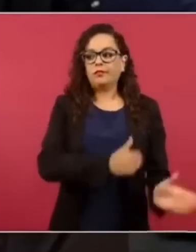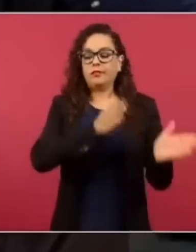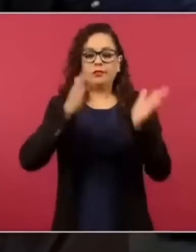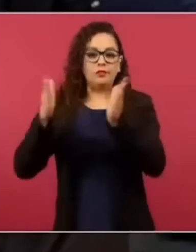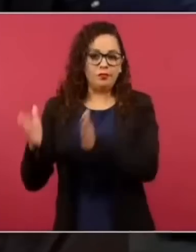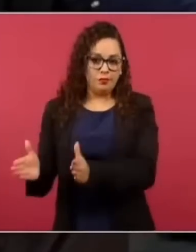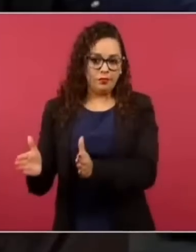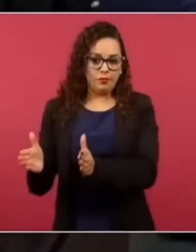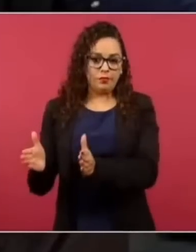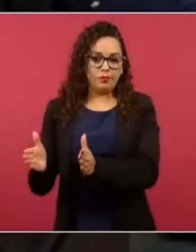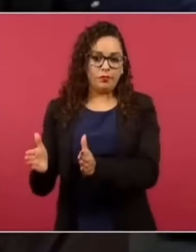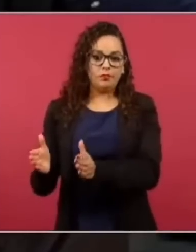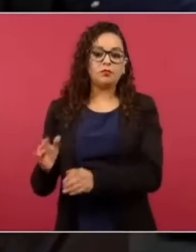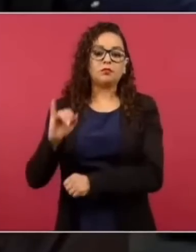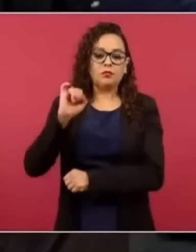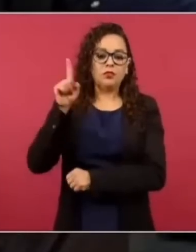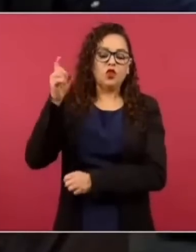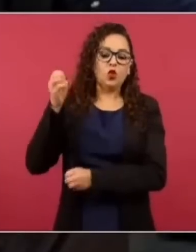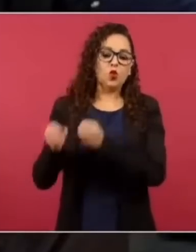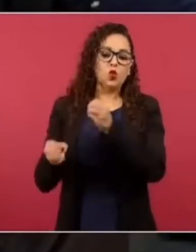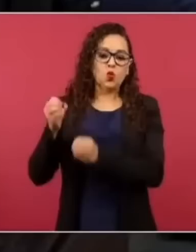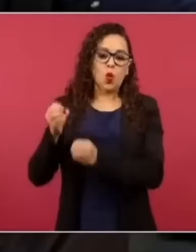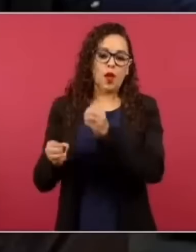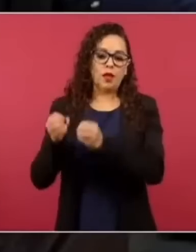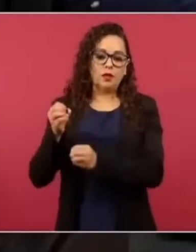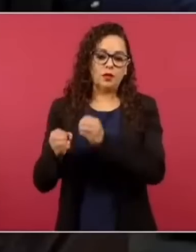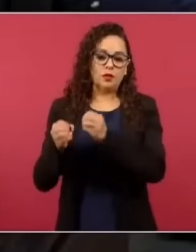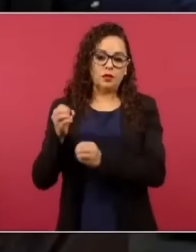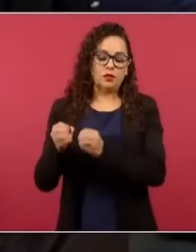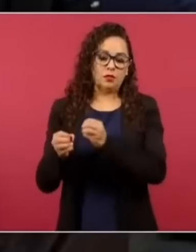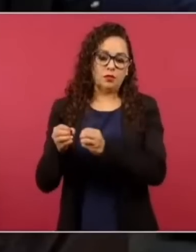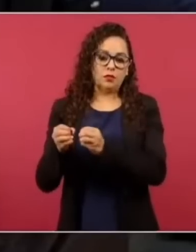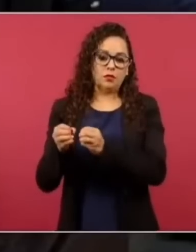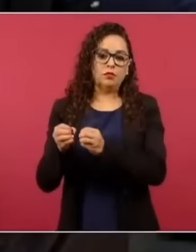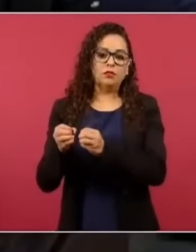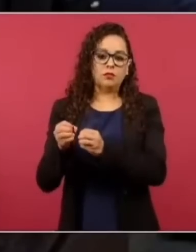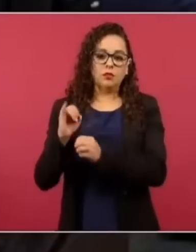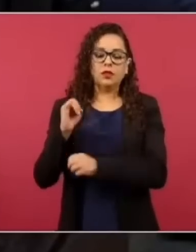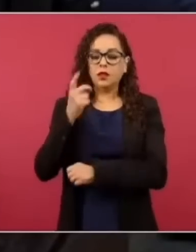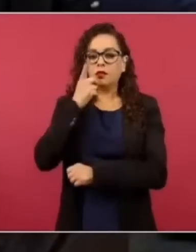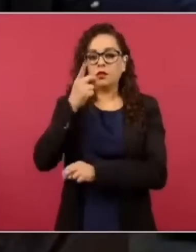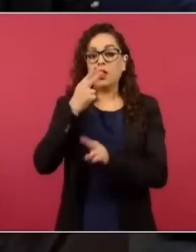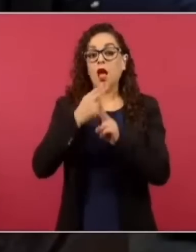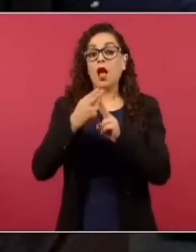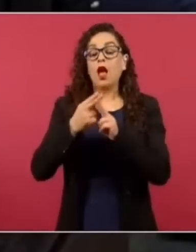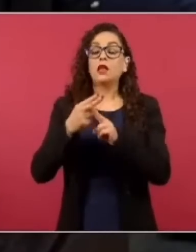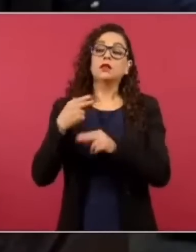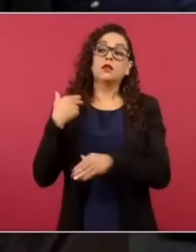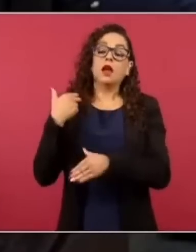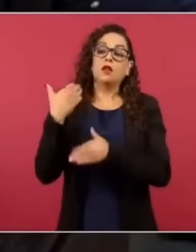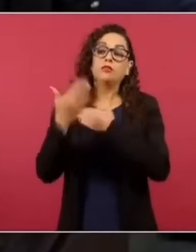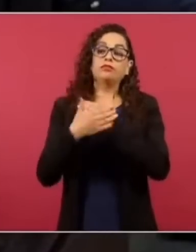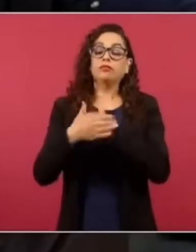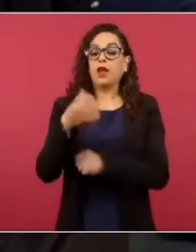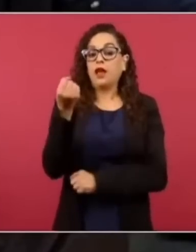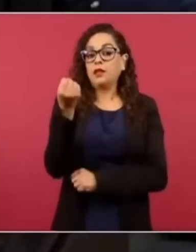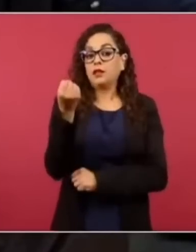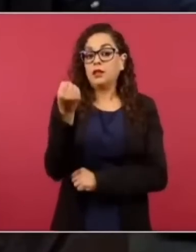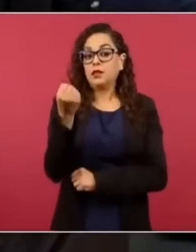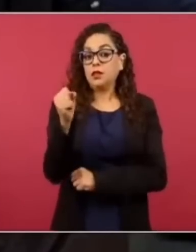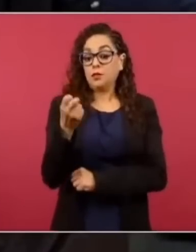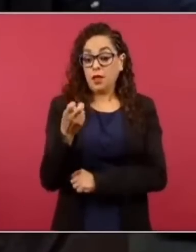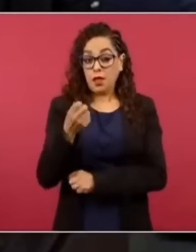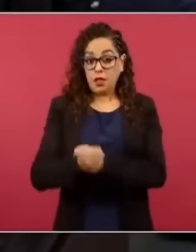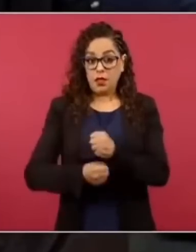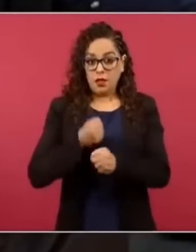pues se concedió. El juez Brian Cogan será, dijo, y pues concedió que fuera hasta septiembre de este año, donde pudieran aportar